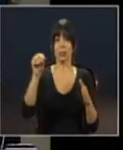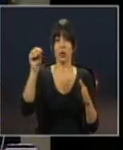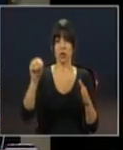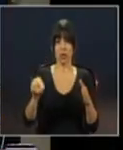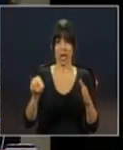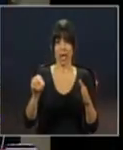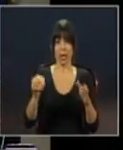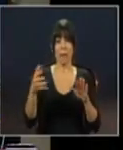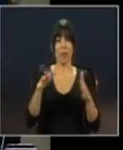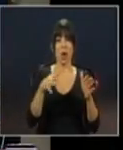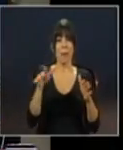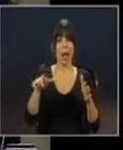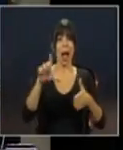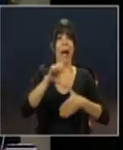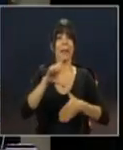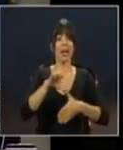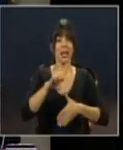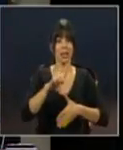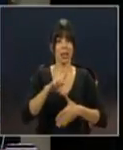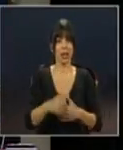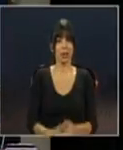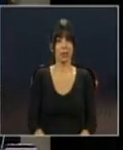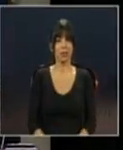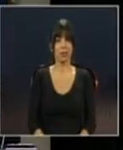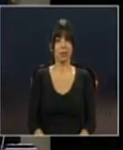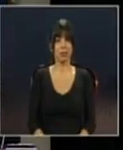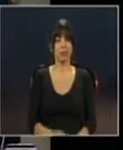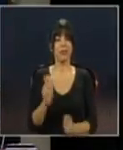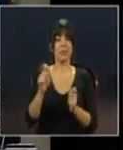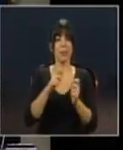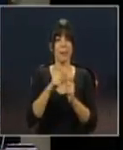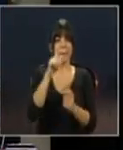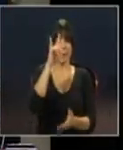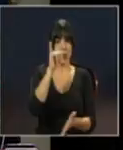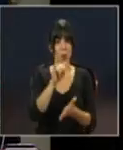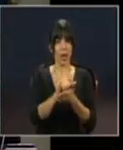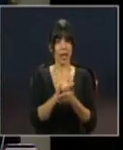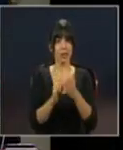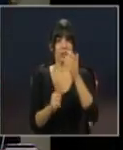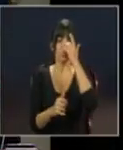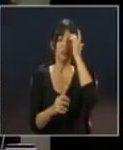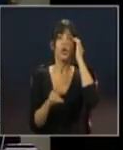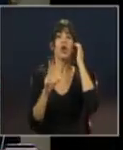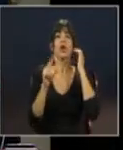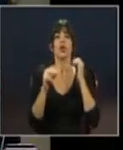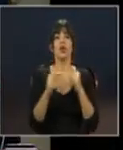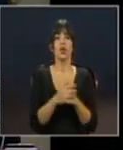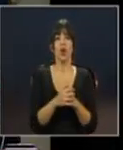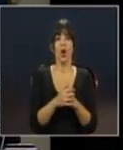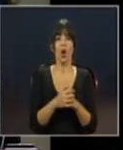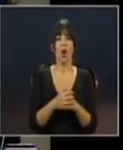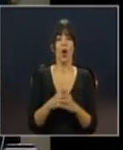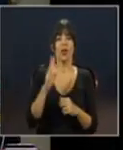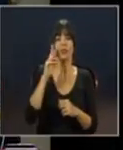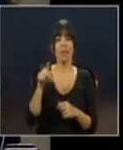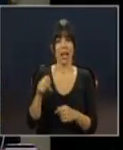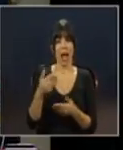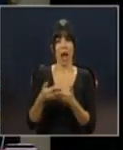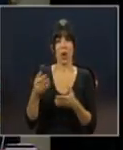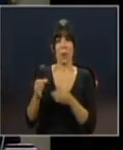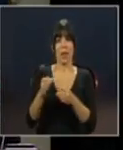1,7% como promedio. Es precisamente por eso que no es de recibo el peregrino